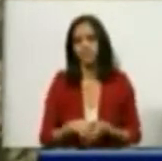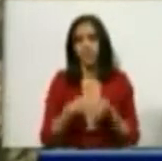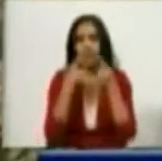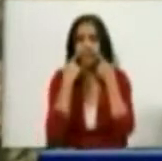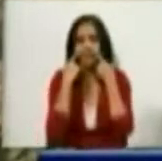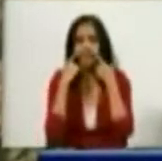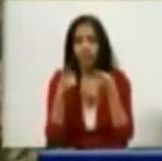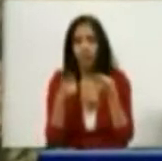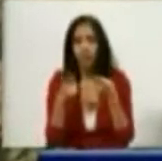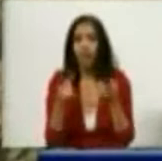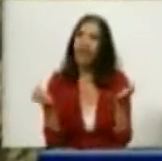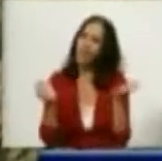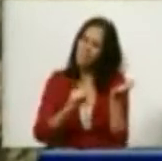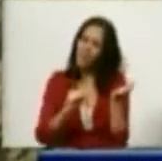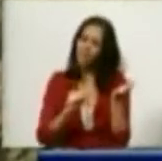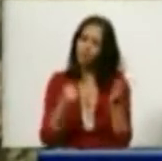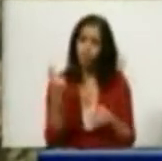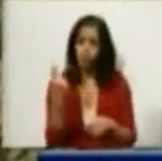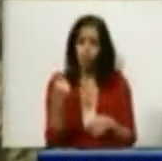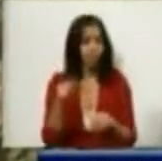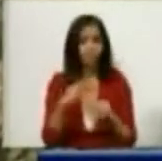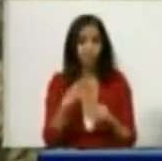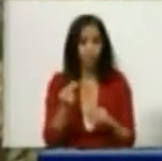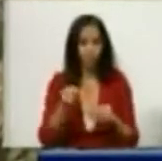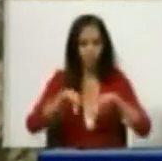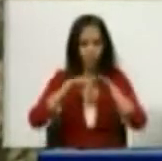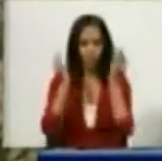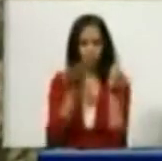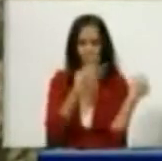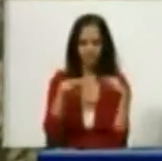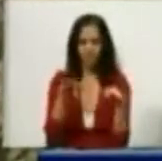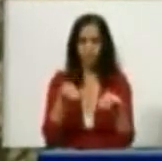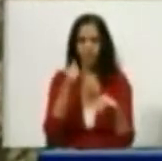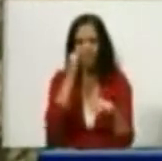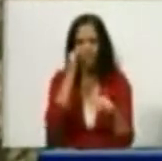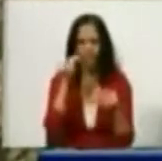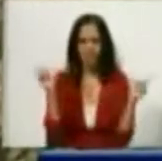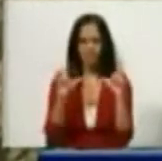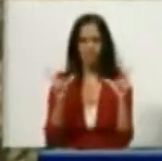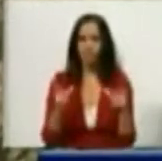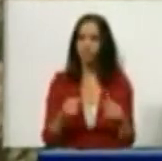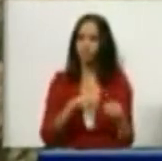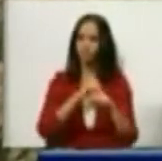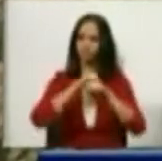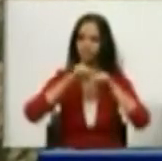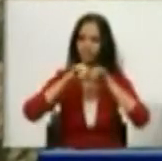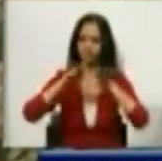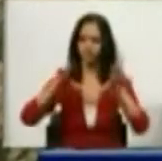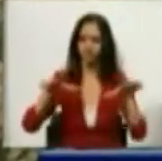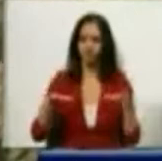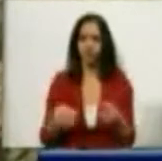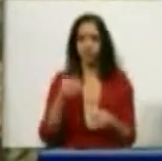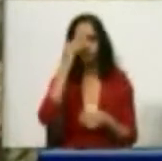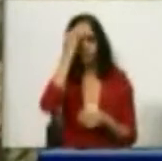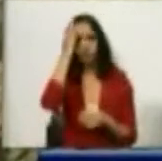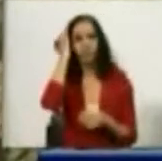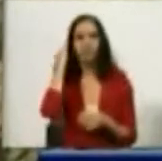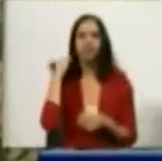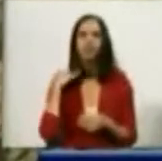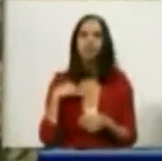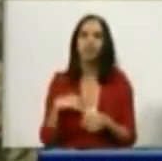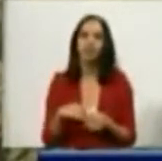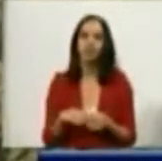el mazo dando sino que te vio el mundo entero por todo eso lo transmitieron en vivo El desprecio que te hizo